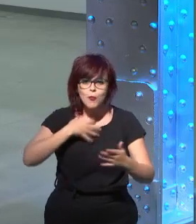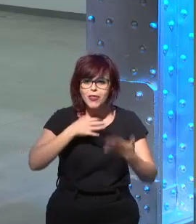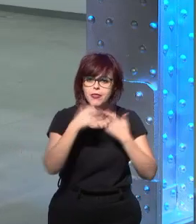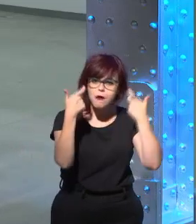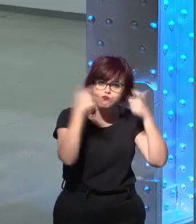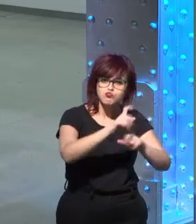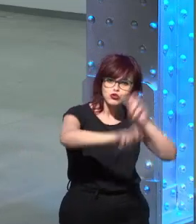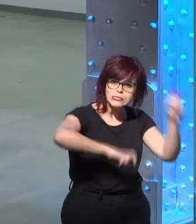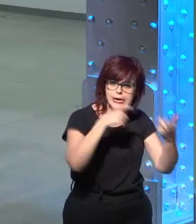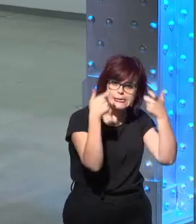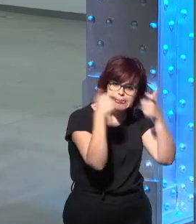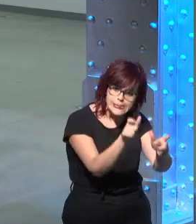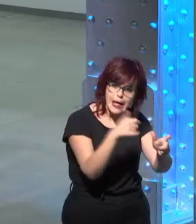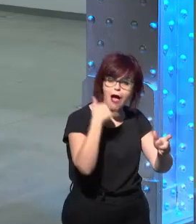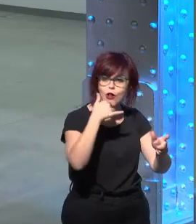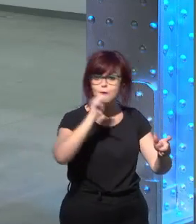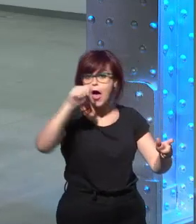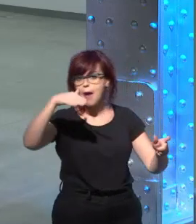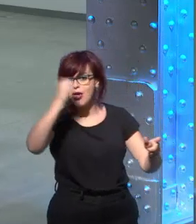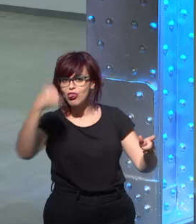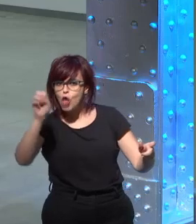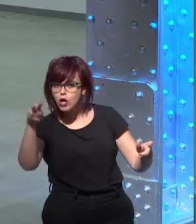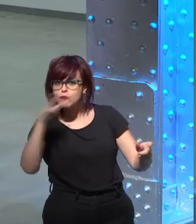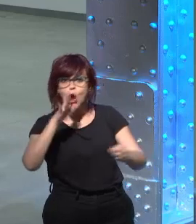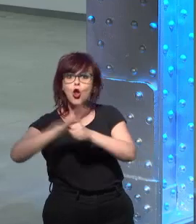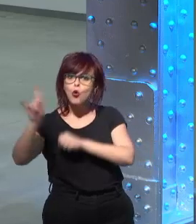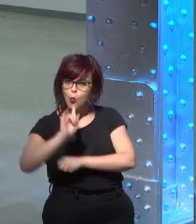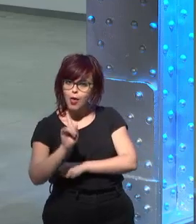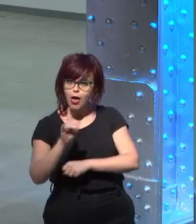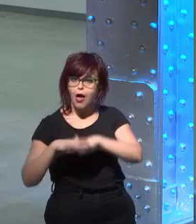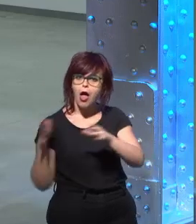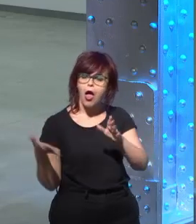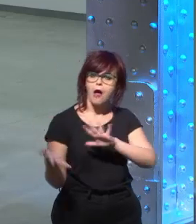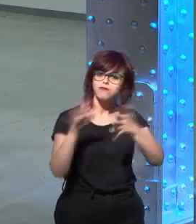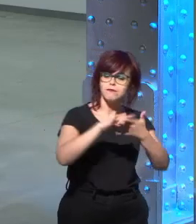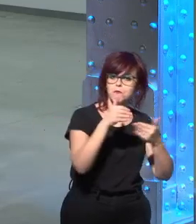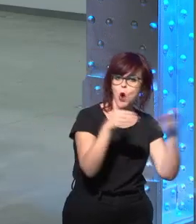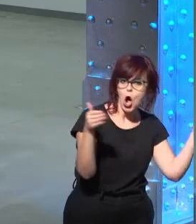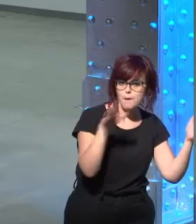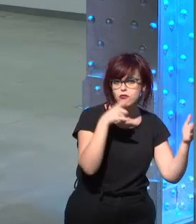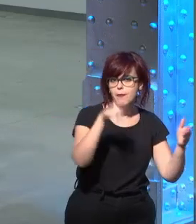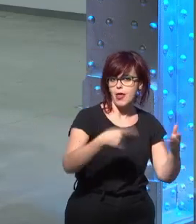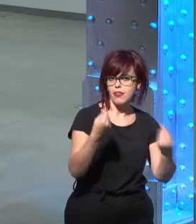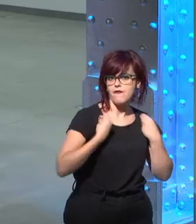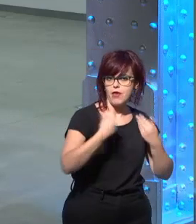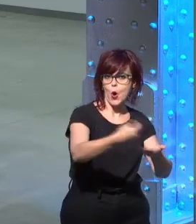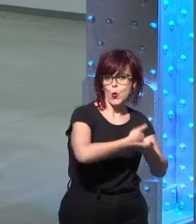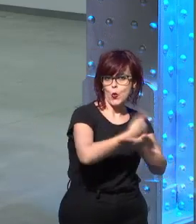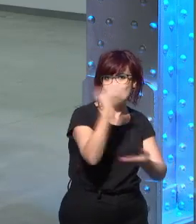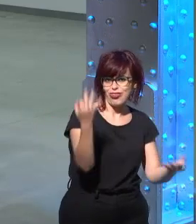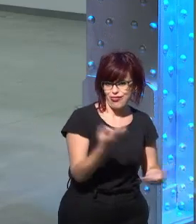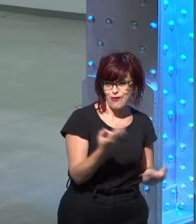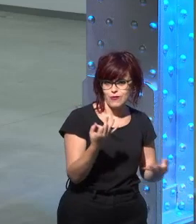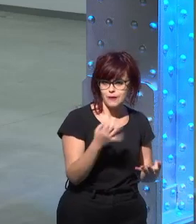nicho lo suficientemente pequeño para que Amazon no entrara en él y lo suficientemente grande para que nos diera para vivir. Busquemos